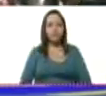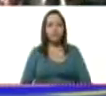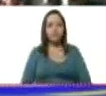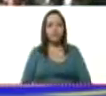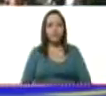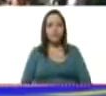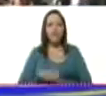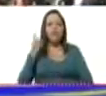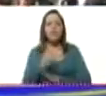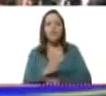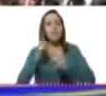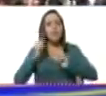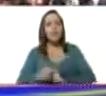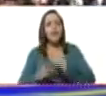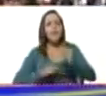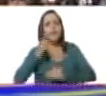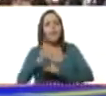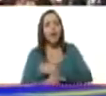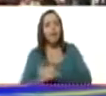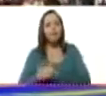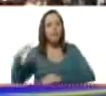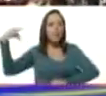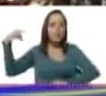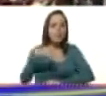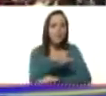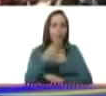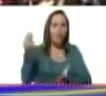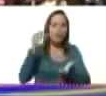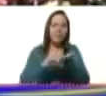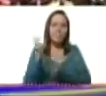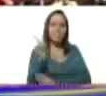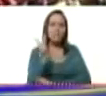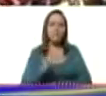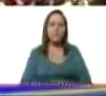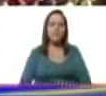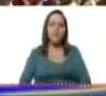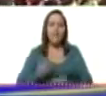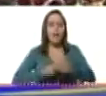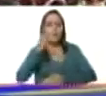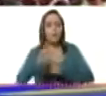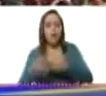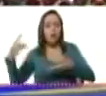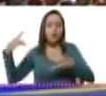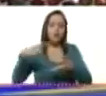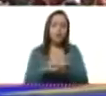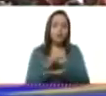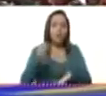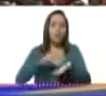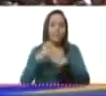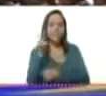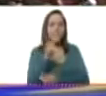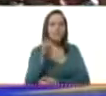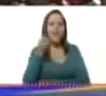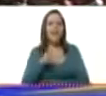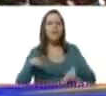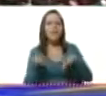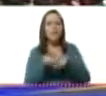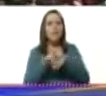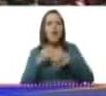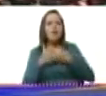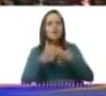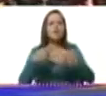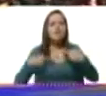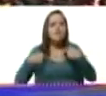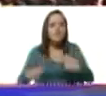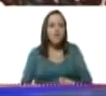Tenemos que mantener el plan Vuelta a la Patria. El plan Vuelta a la Patria es un plan humanitario. Y no